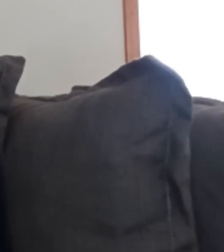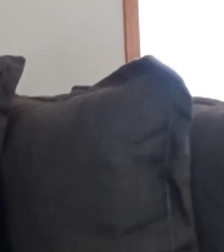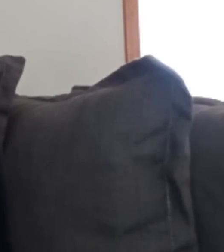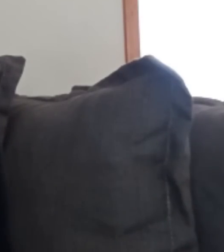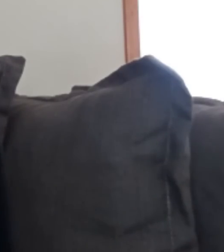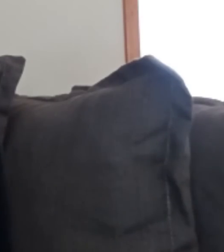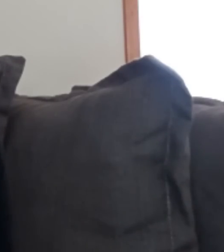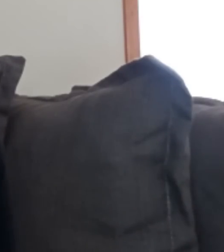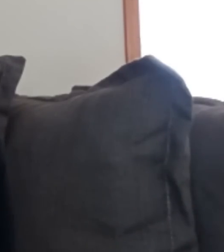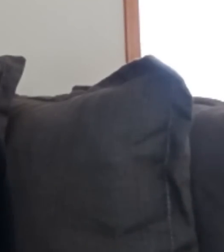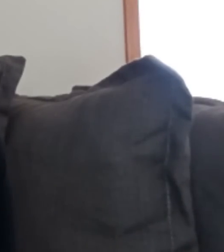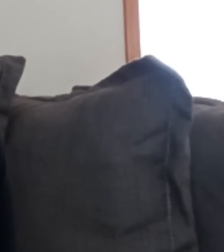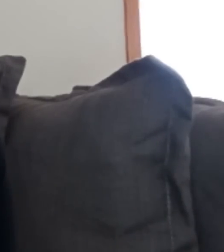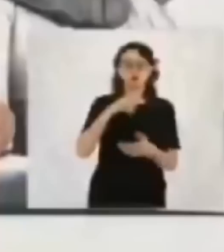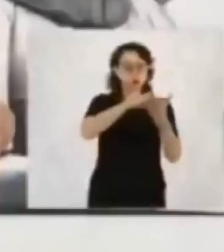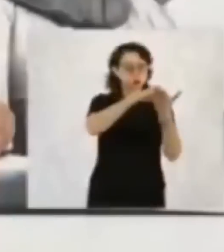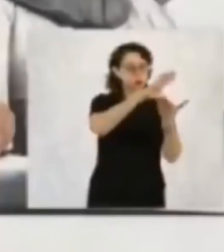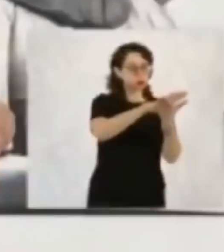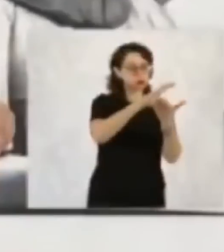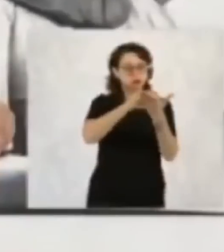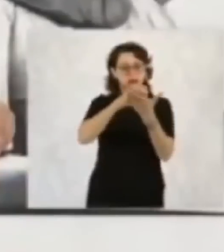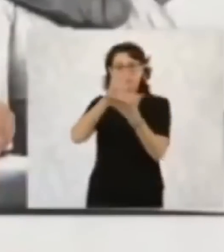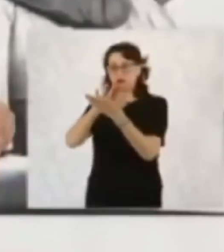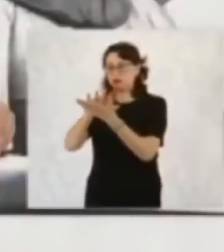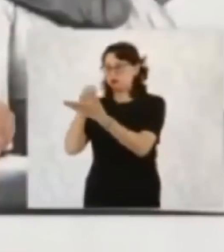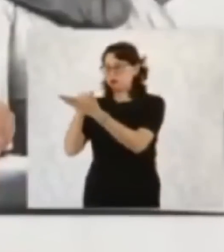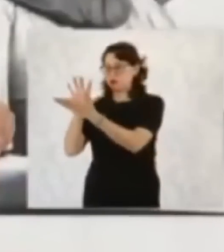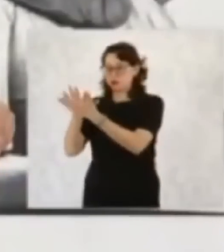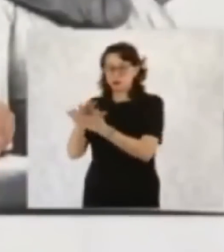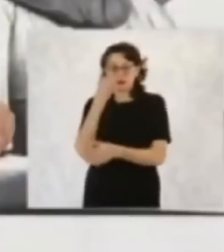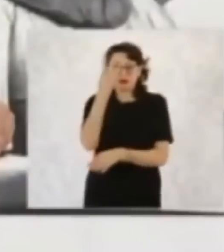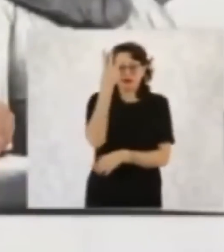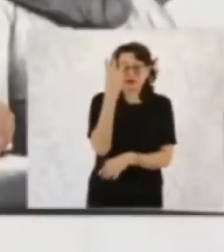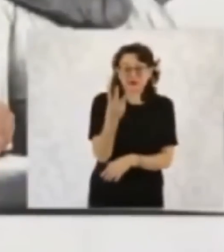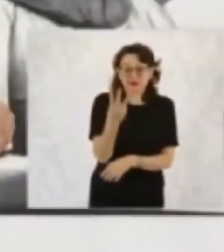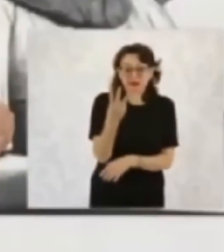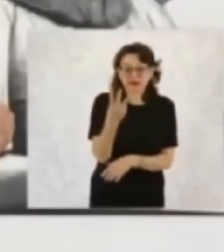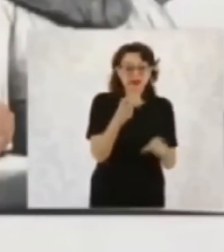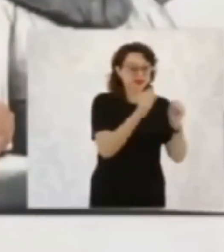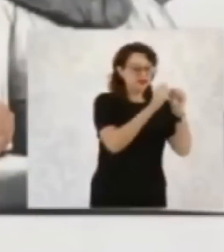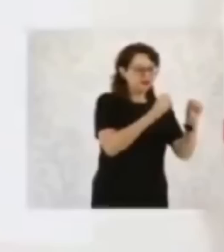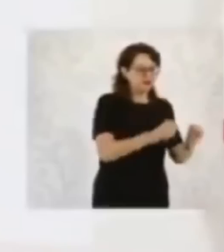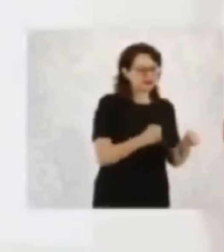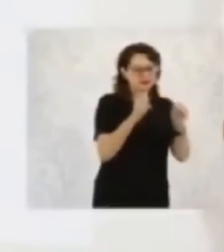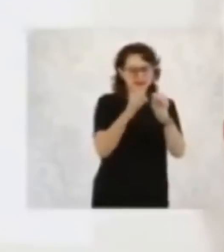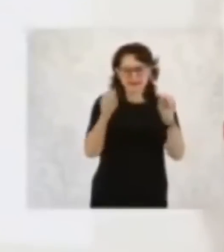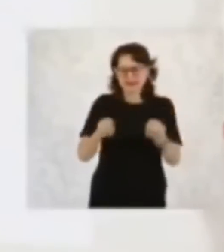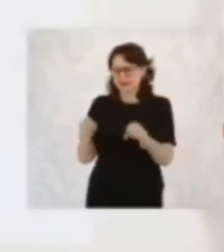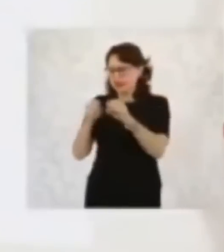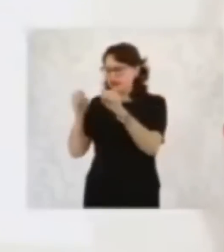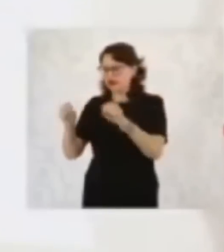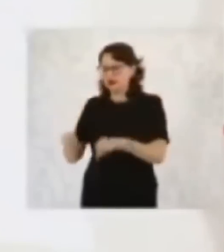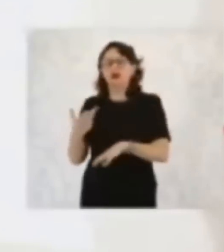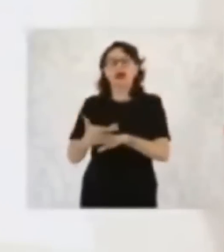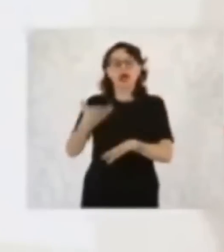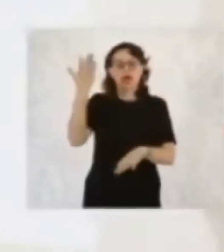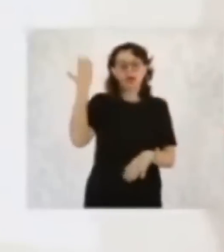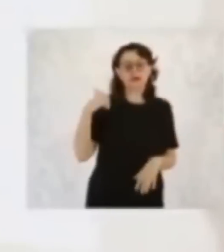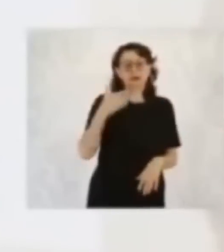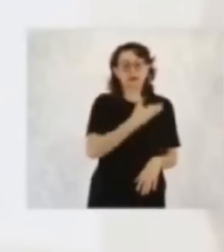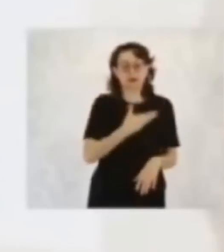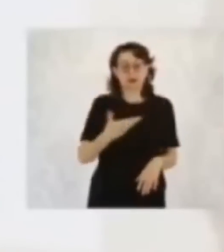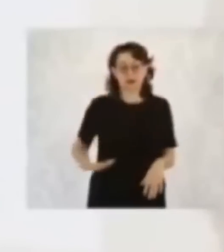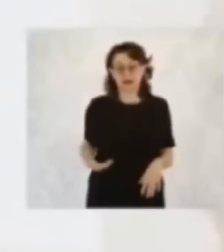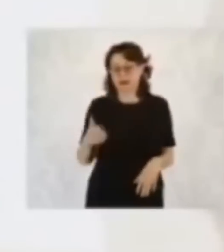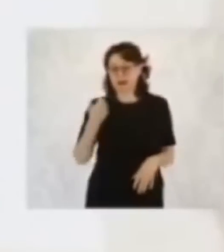hay denuncias penales. Incluso esto lo platiqué en su momento en la transición con el presidente López Obrador. Él me dijo,